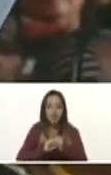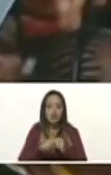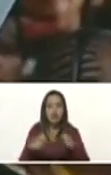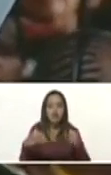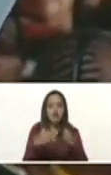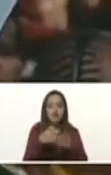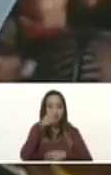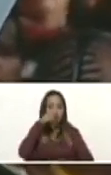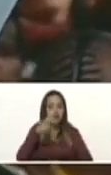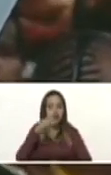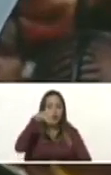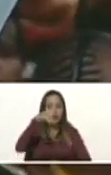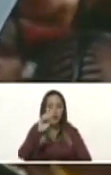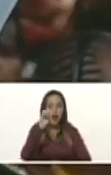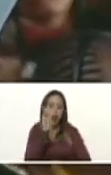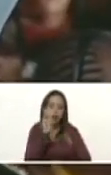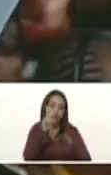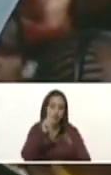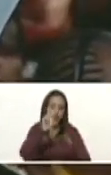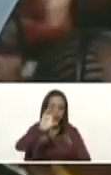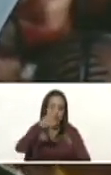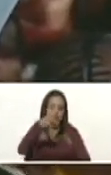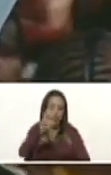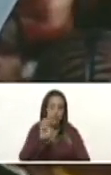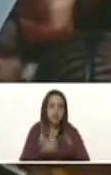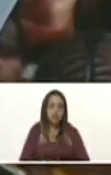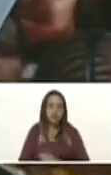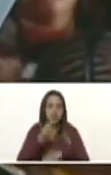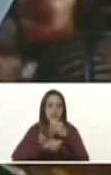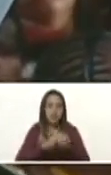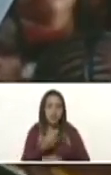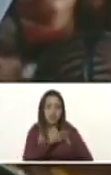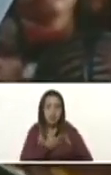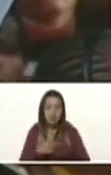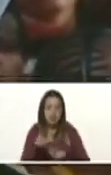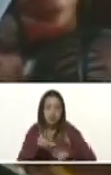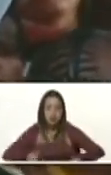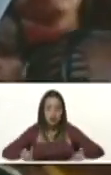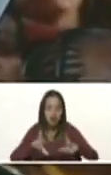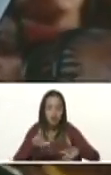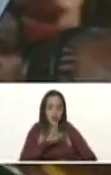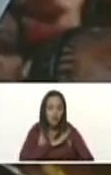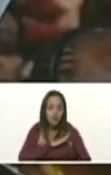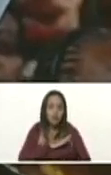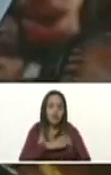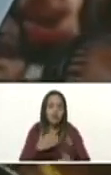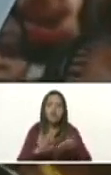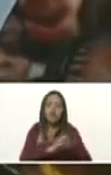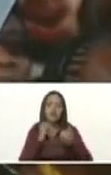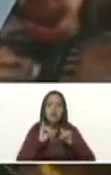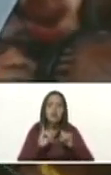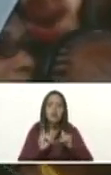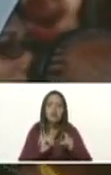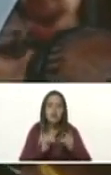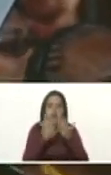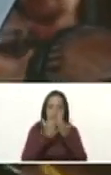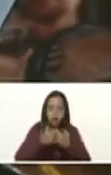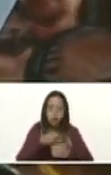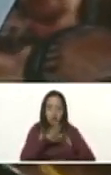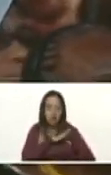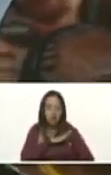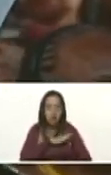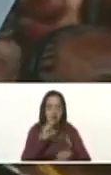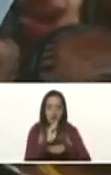que hoy brega por establecer una región autónoma bajo su propia administración y protección de su territorio ante